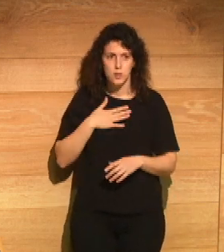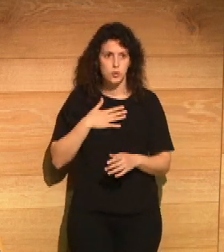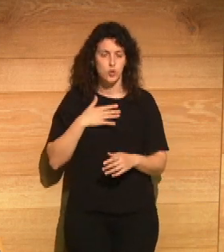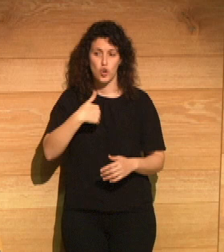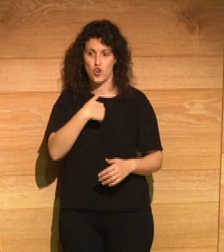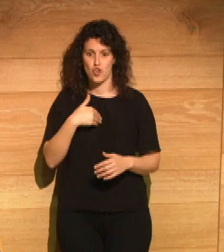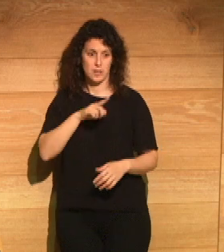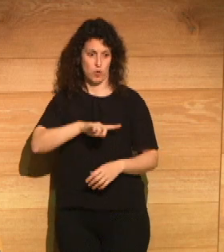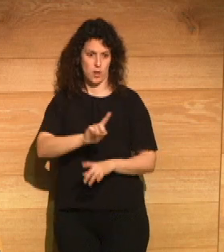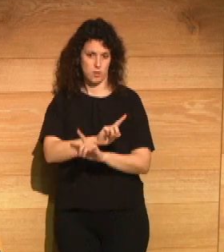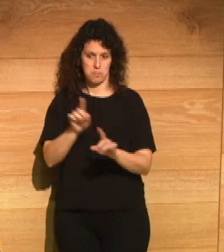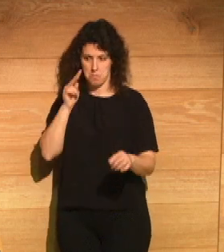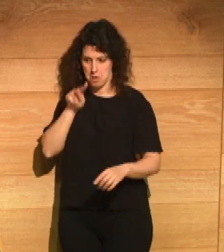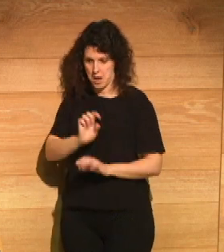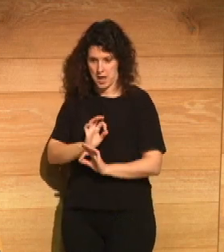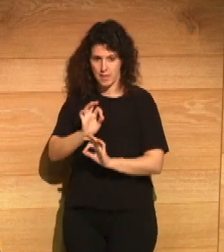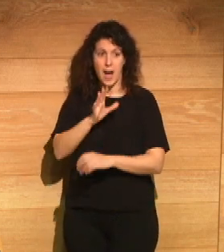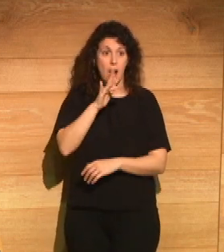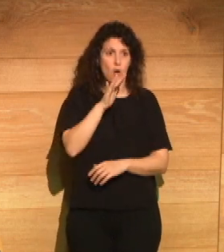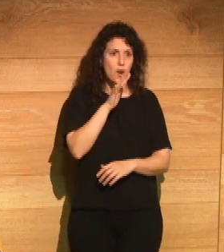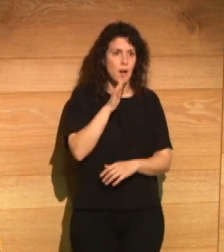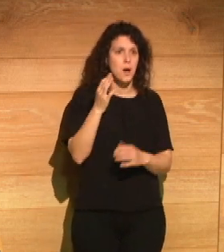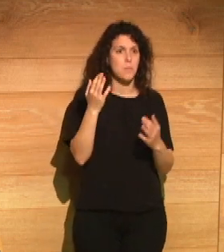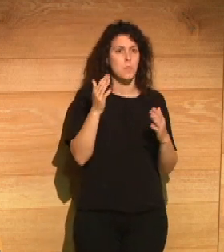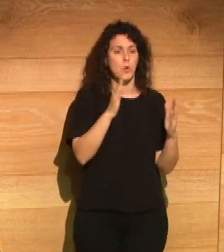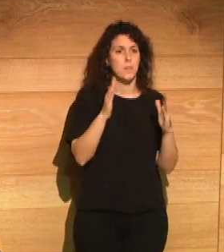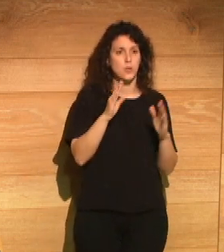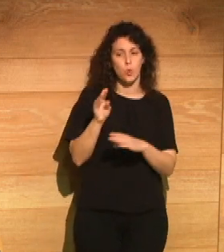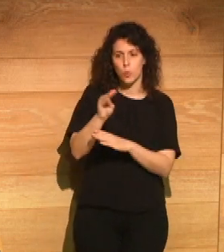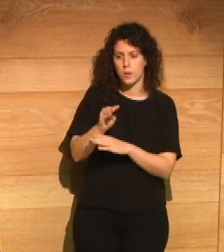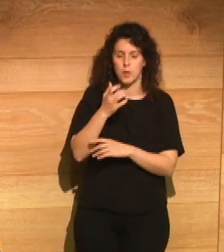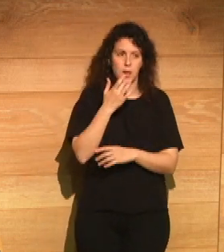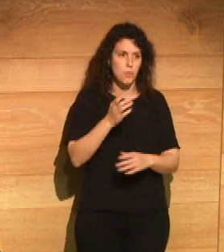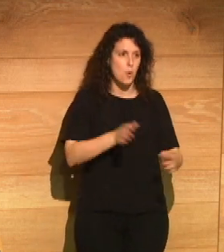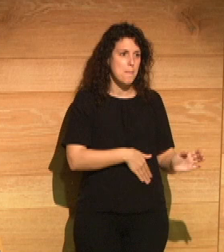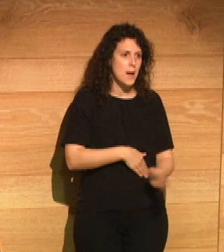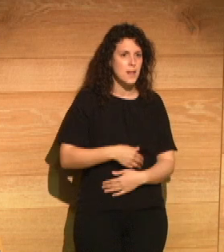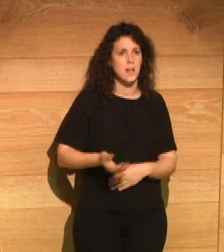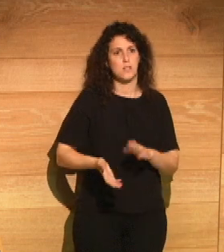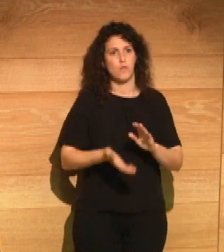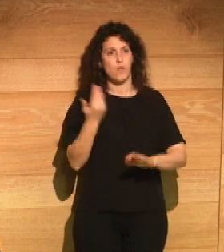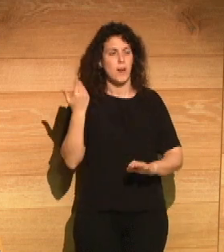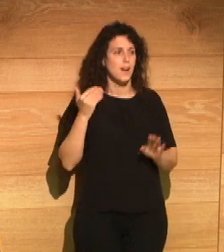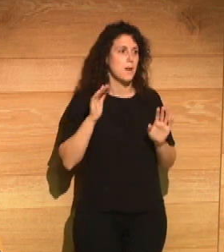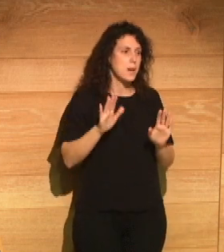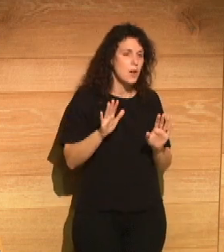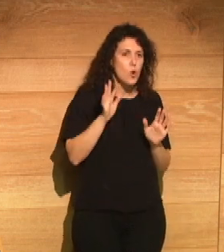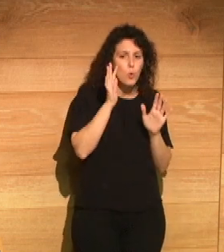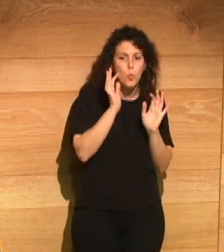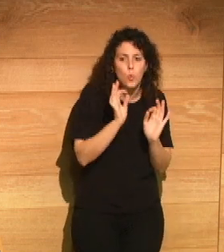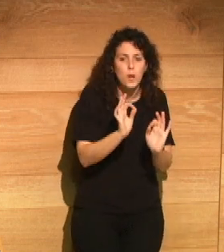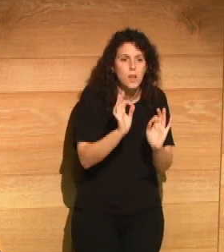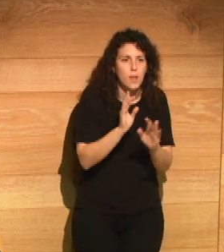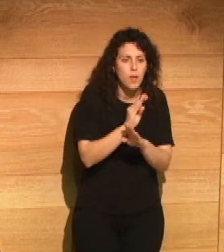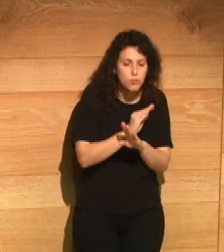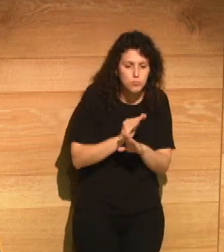emocionales. Ahora la crianza es, bueno, vamos a quitarle los pañales al niño, pero sin herirlo y sin que sea un